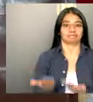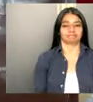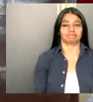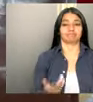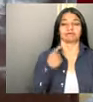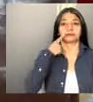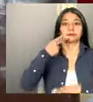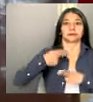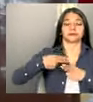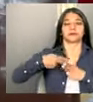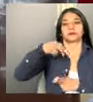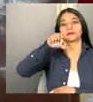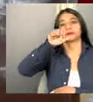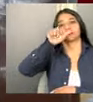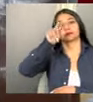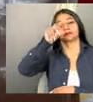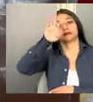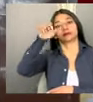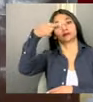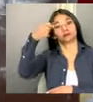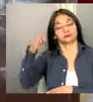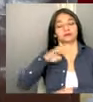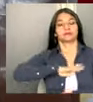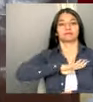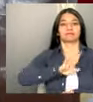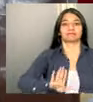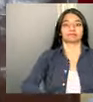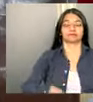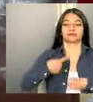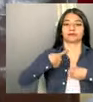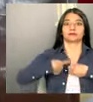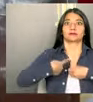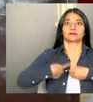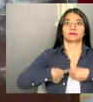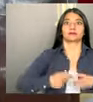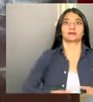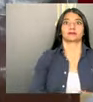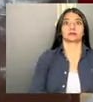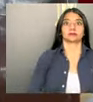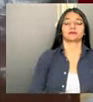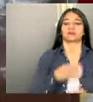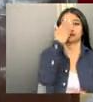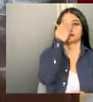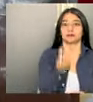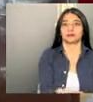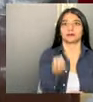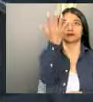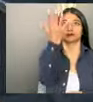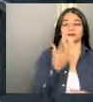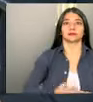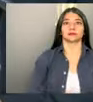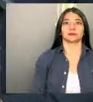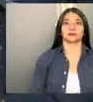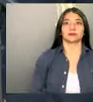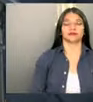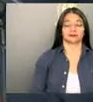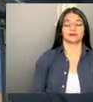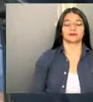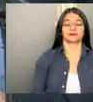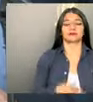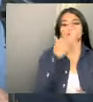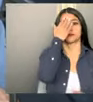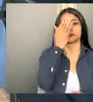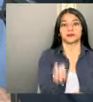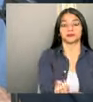doctor Santiago Guarderas Izquierdo, alcalde del Distrito Metropolitano de Quito. Muy buenos días. Bueno, muy buenos